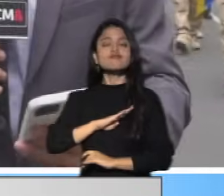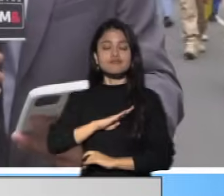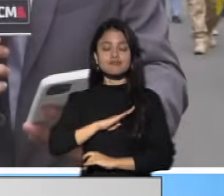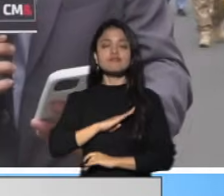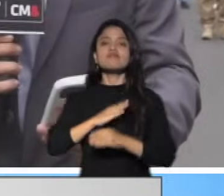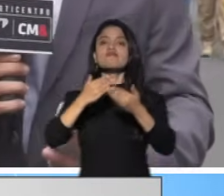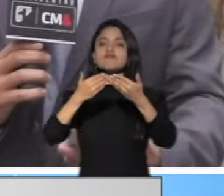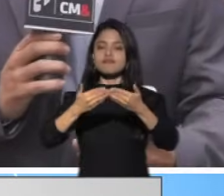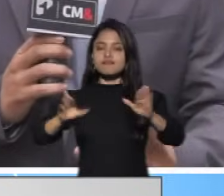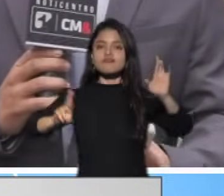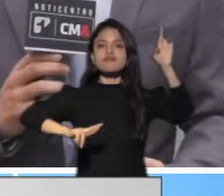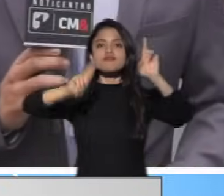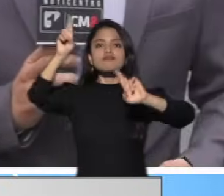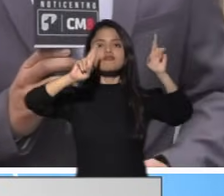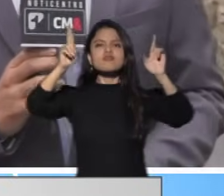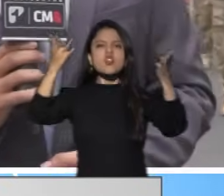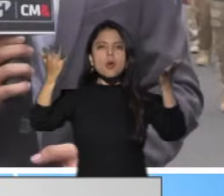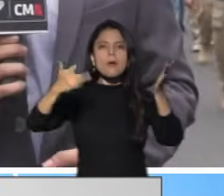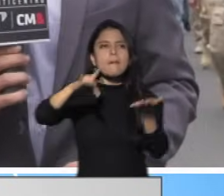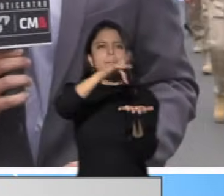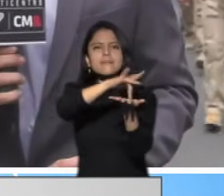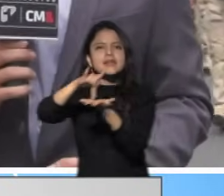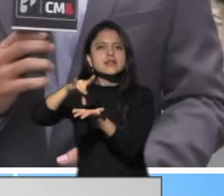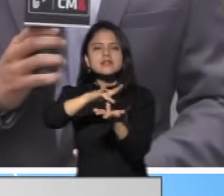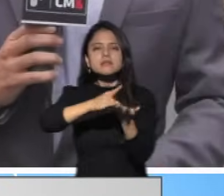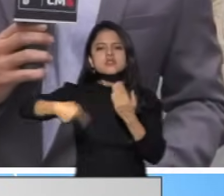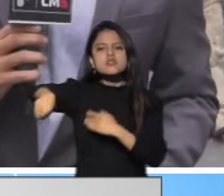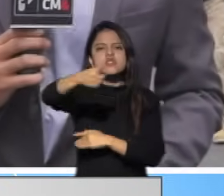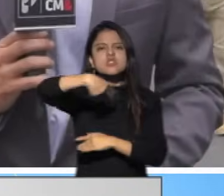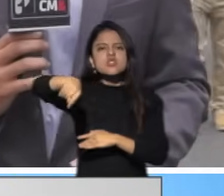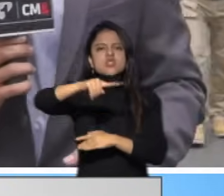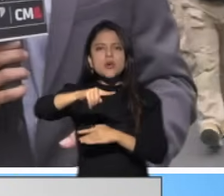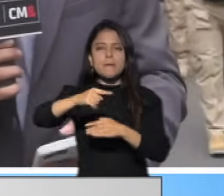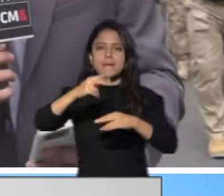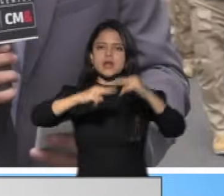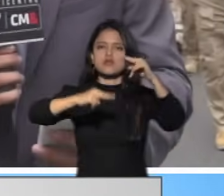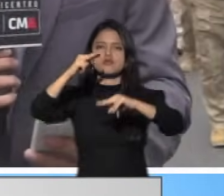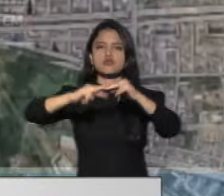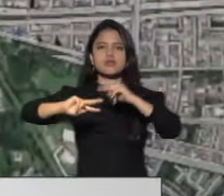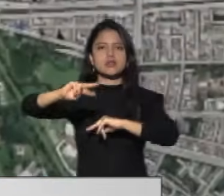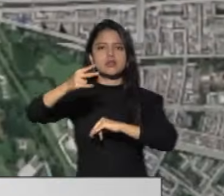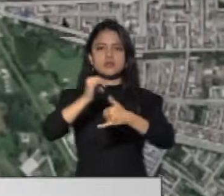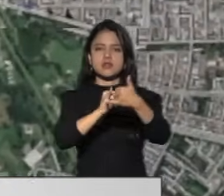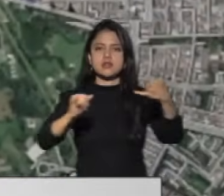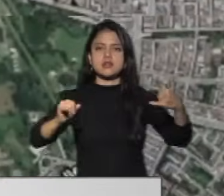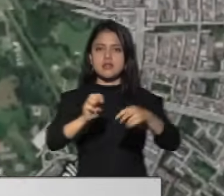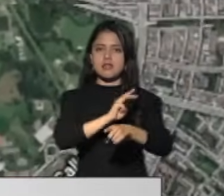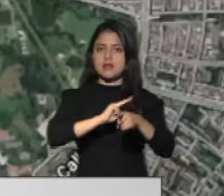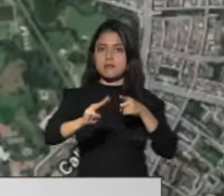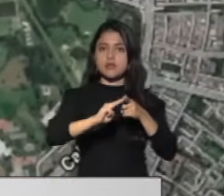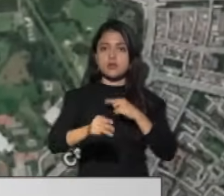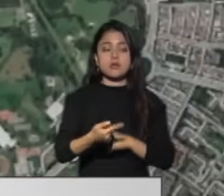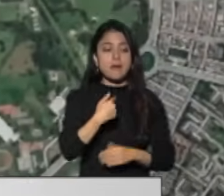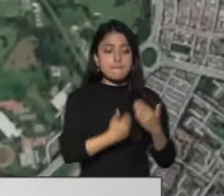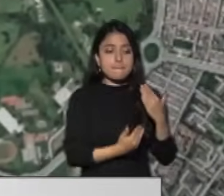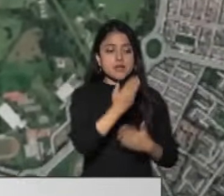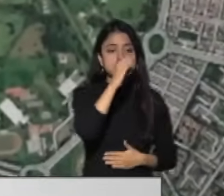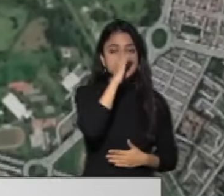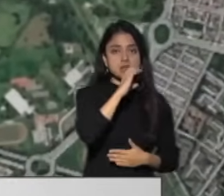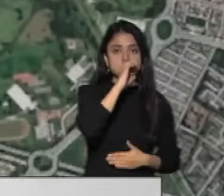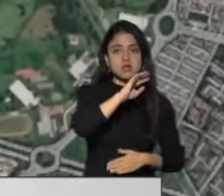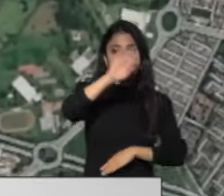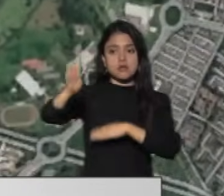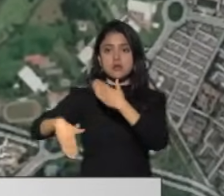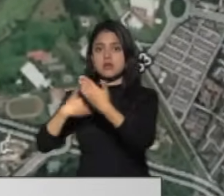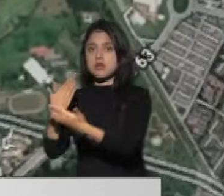línea del Metro de Bogotá, segunda línea que entre otras cosas arranca en Chapinero, calle 72 con avenida Caracas, y conectará con las localidades